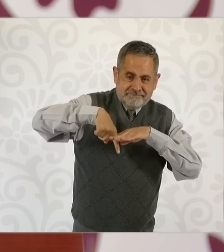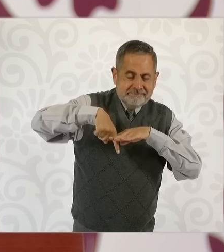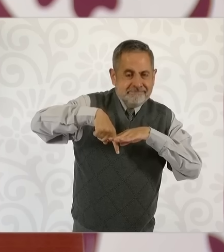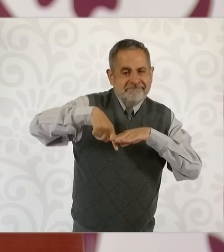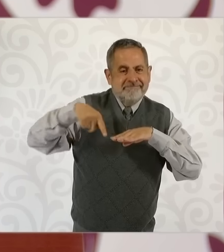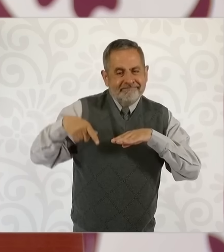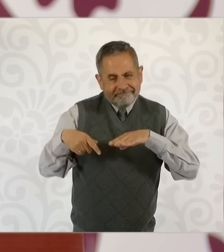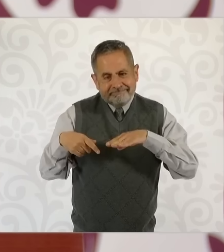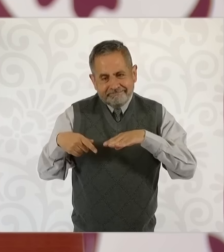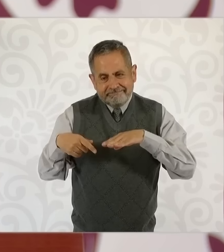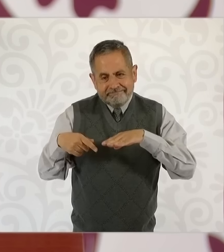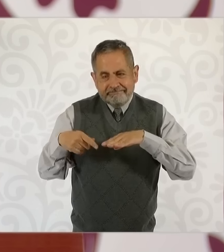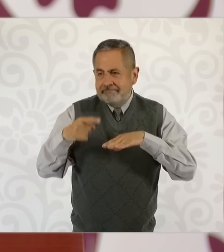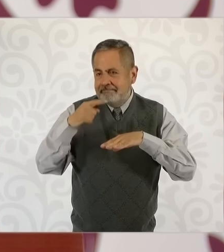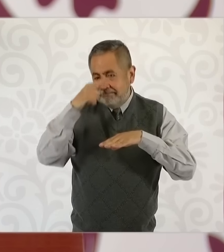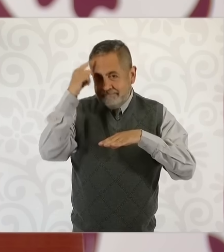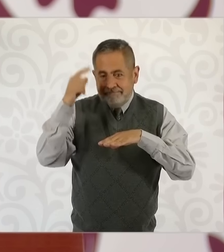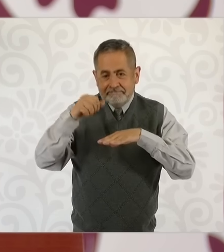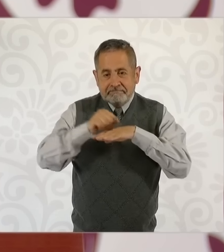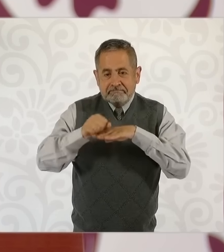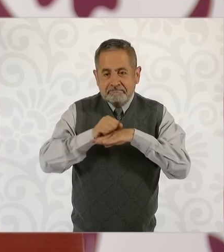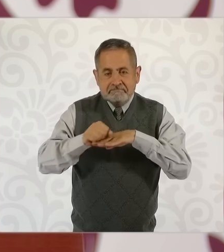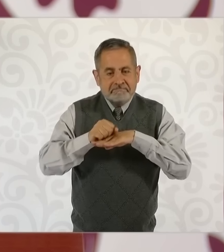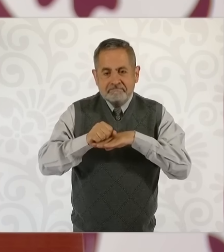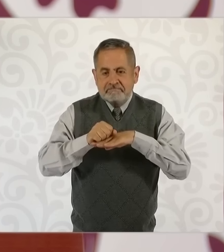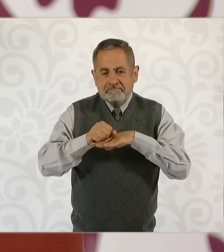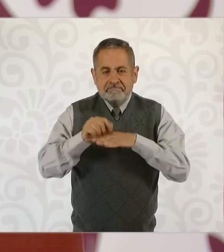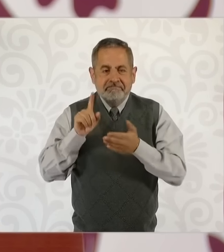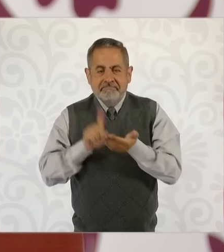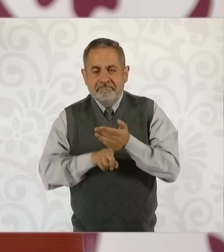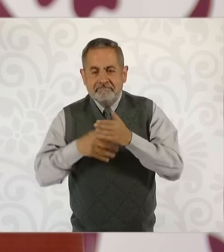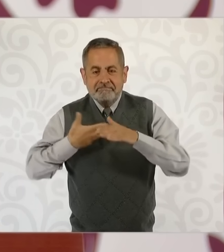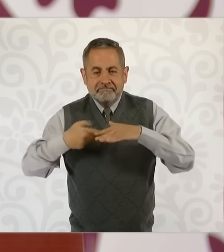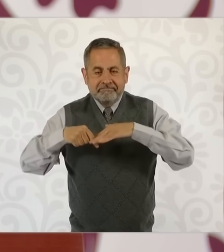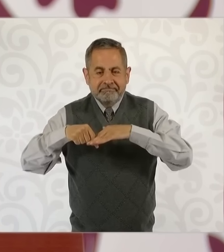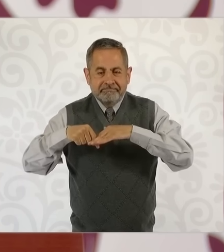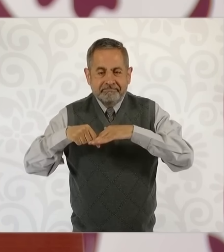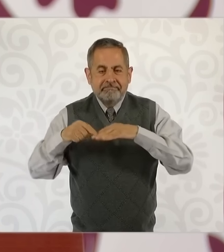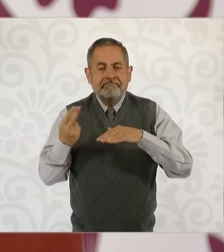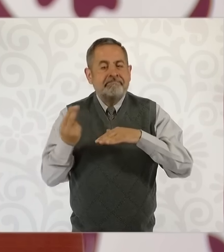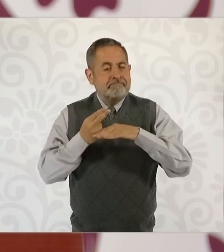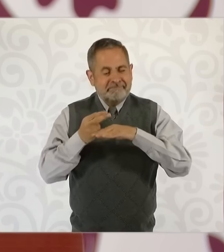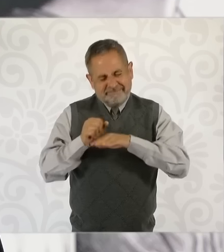hay que ir a tratar de hacer un lavado quirúrgico y poderlo curar.